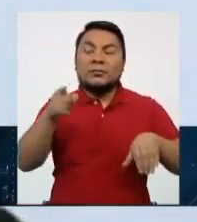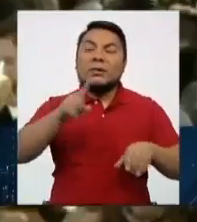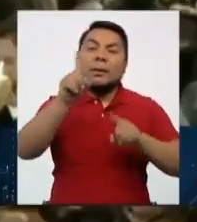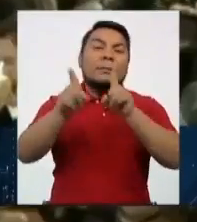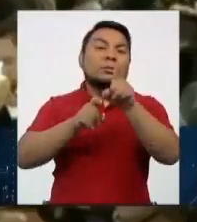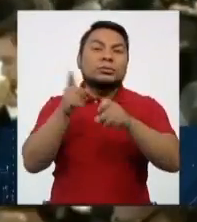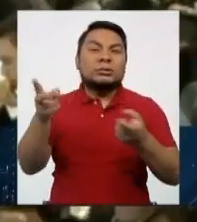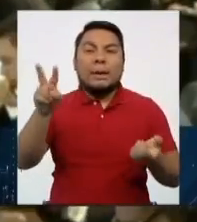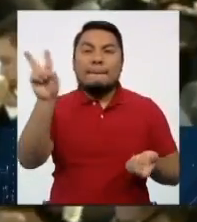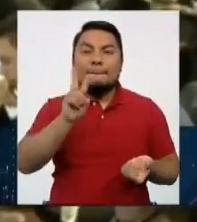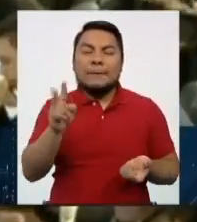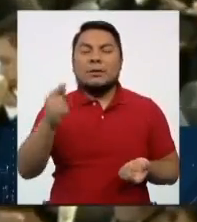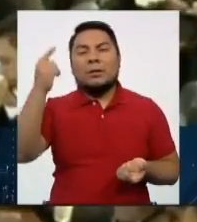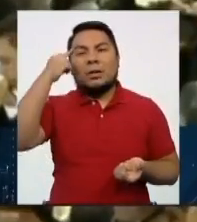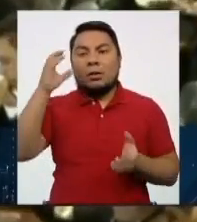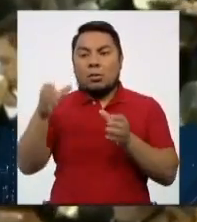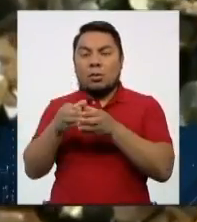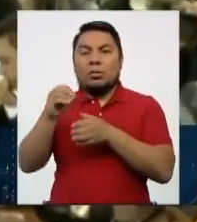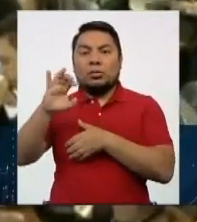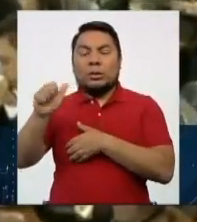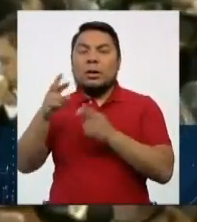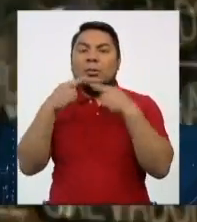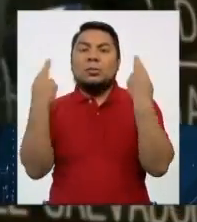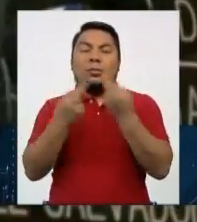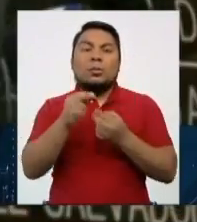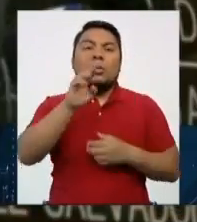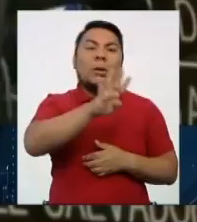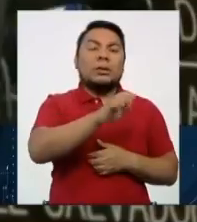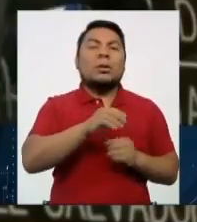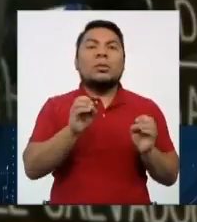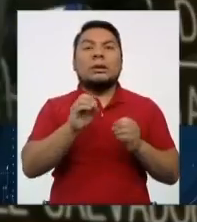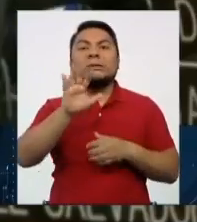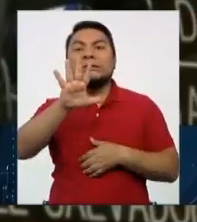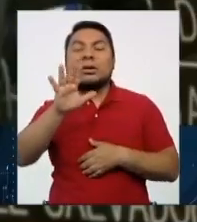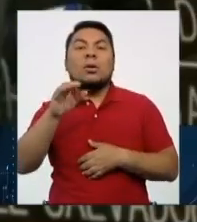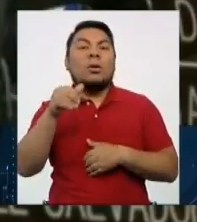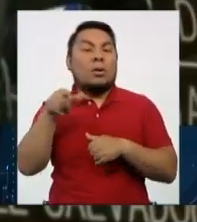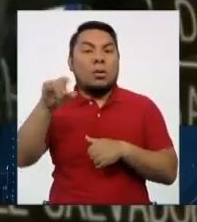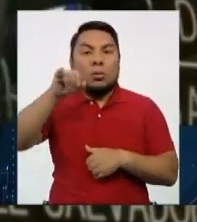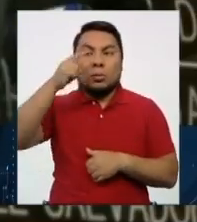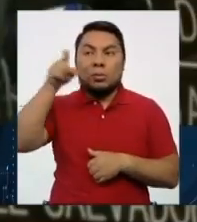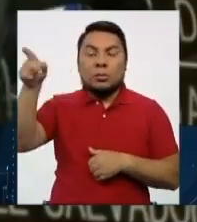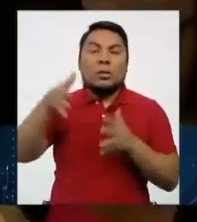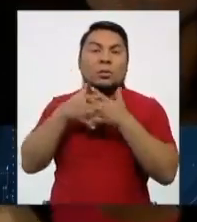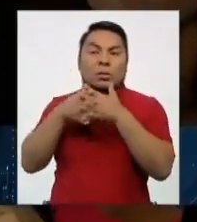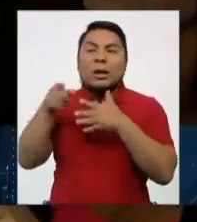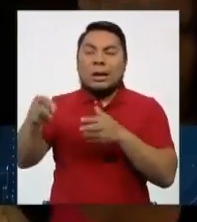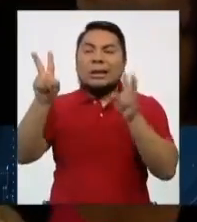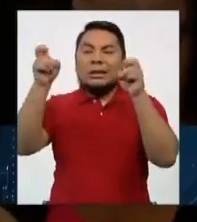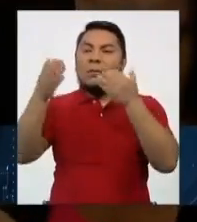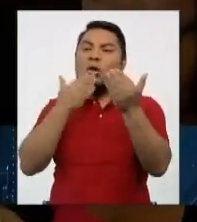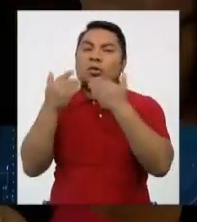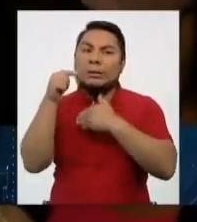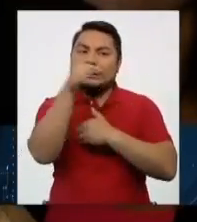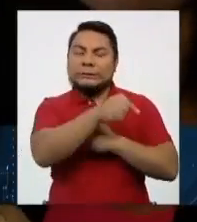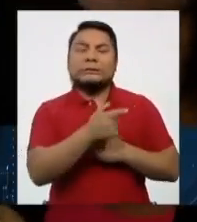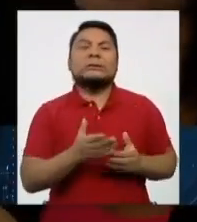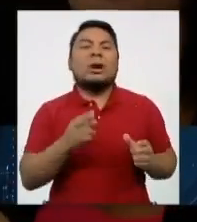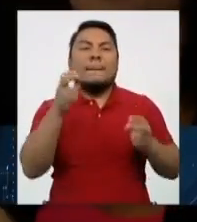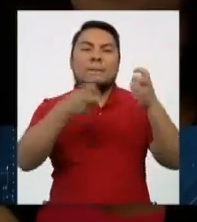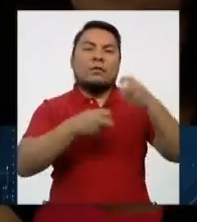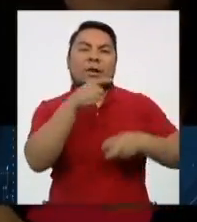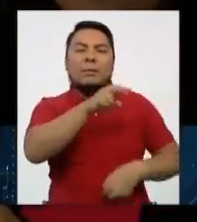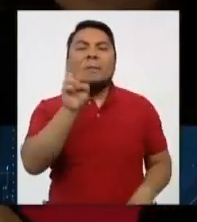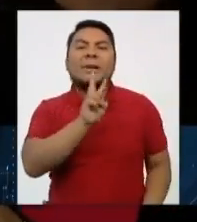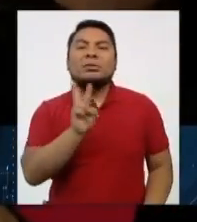de la OEA, que se desarrollará el 4 y 5 de julio en Washington, haya un pronunciamiento sobre este tema. Va a continuar y yo